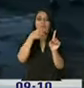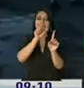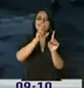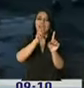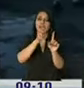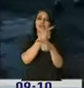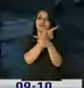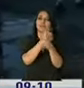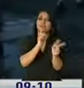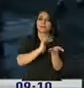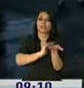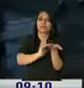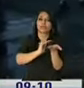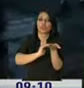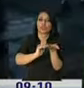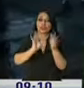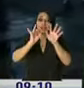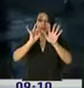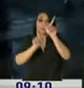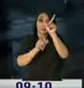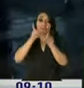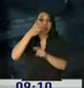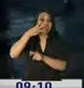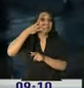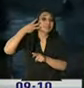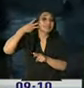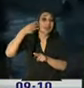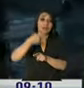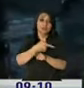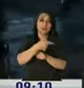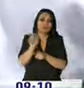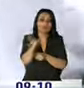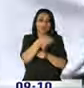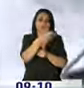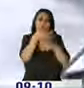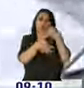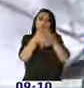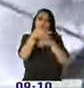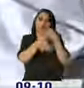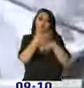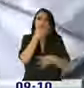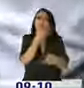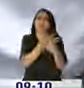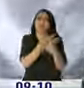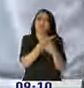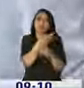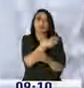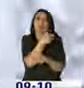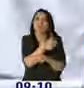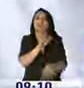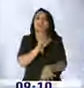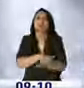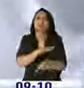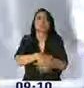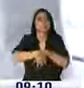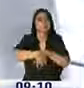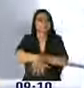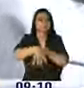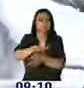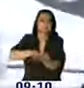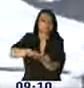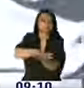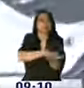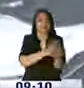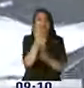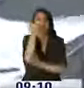los siete de Pastaza que fueron sentenciados por cuanto la justicia los consideró actores de los hechos violentos registrados el 13